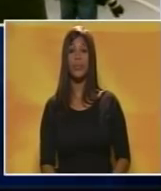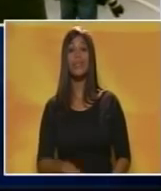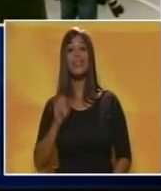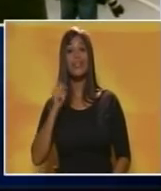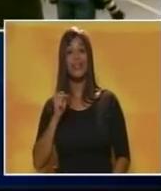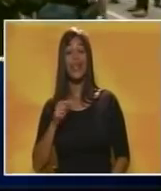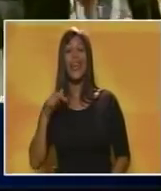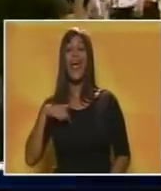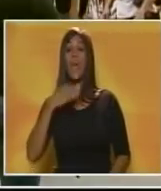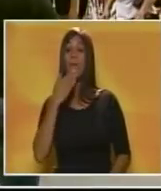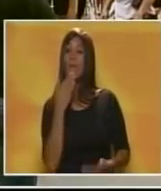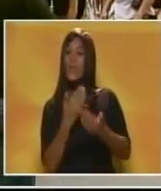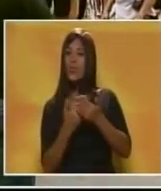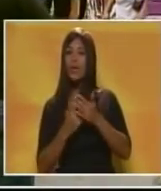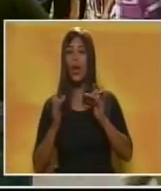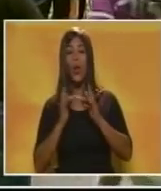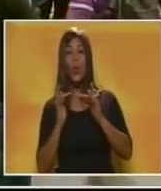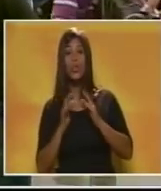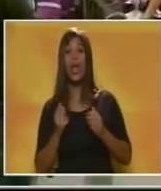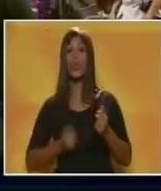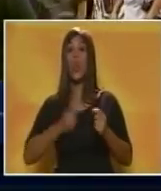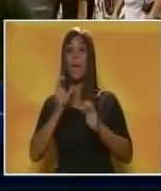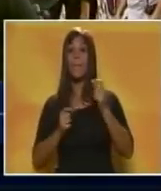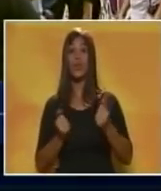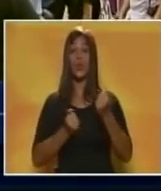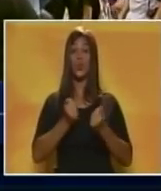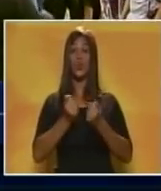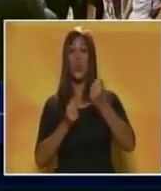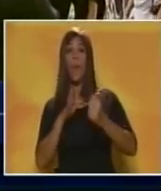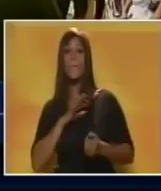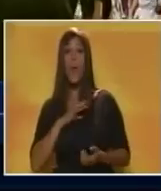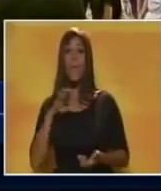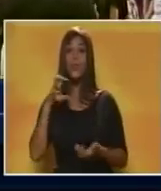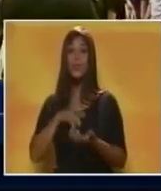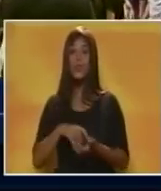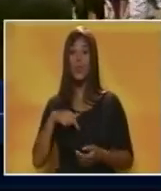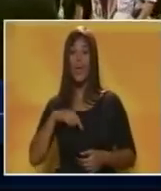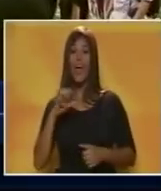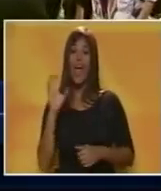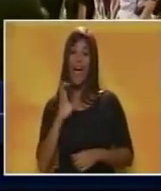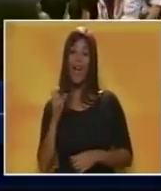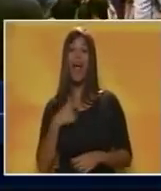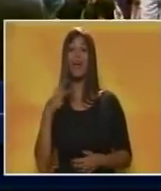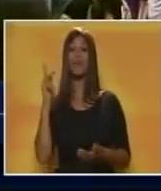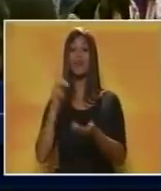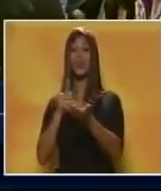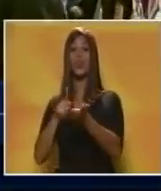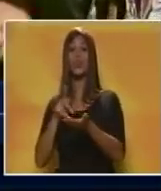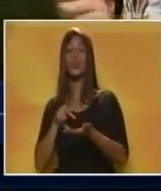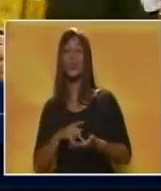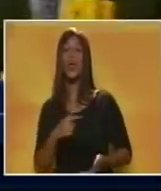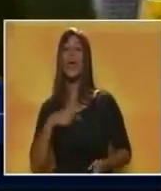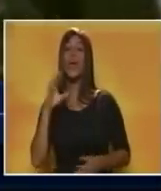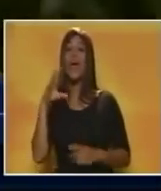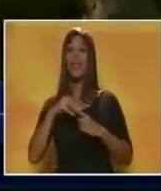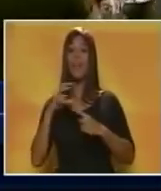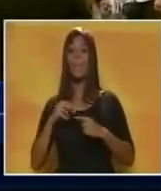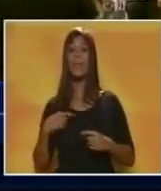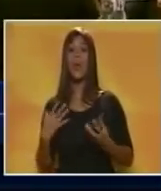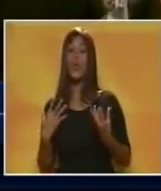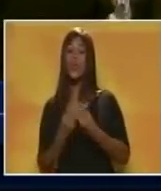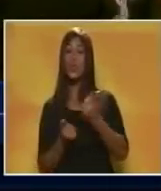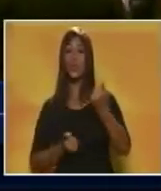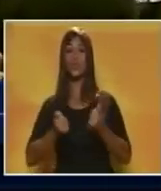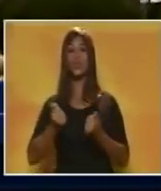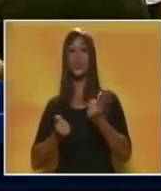Sí, así es. Muchísimas gracias. Transportistas de la ciudad acudieron aquí a Altamira con sus